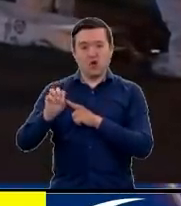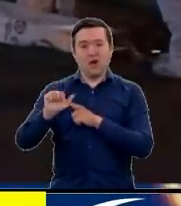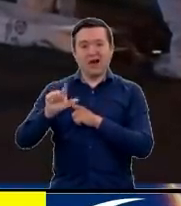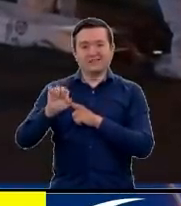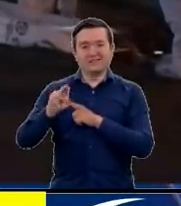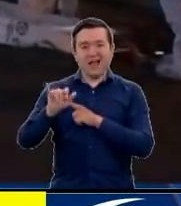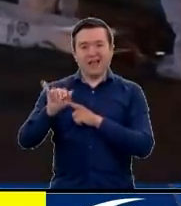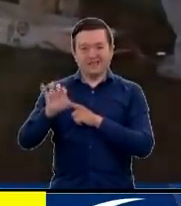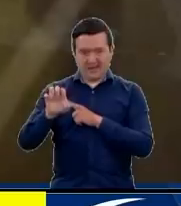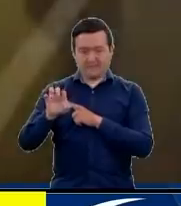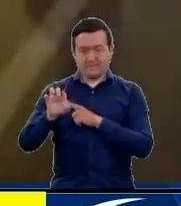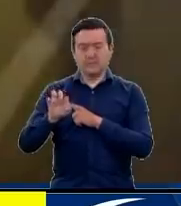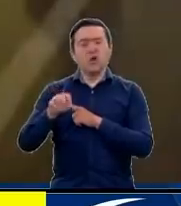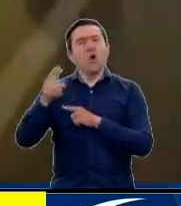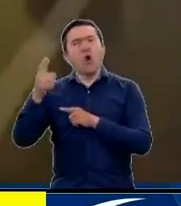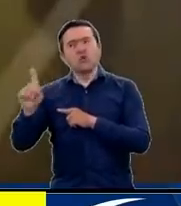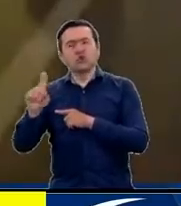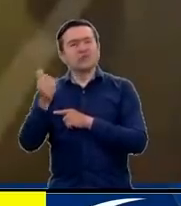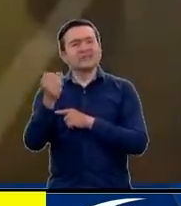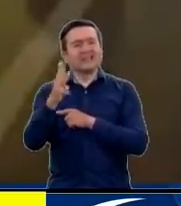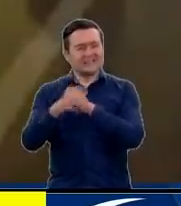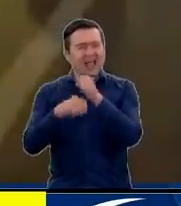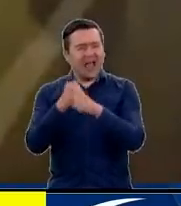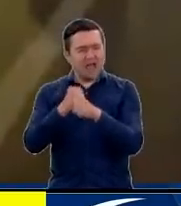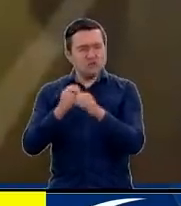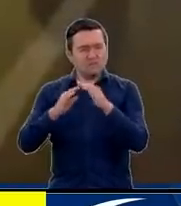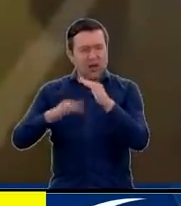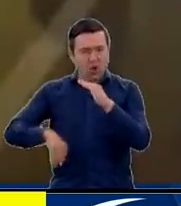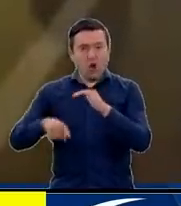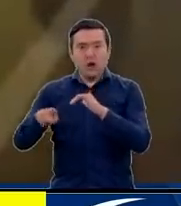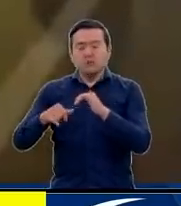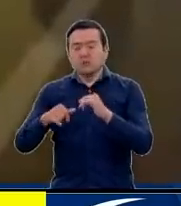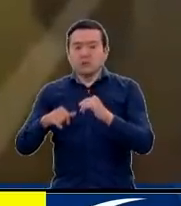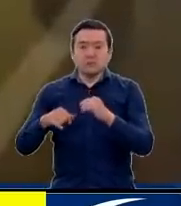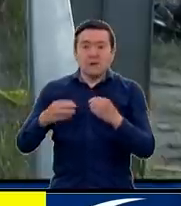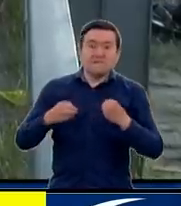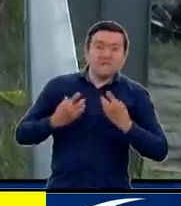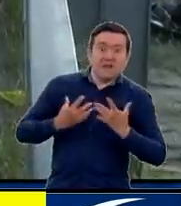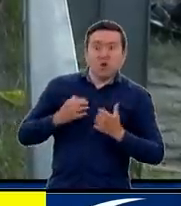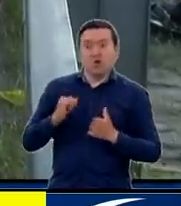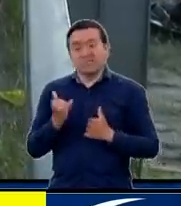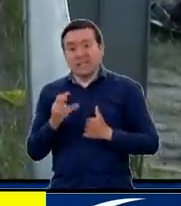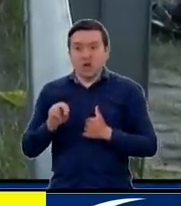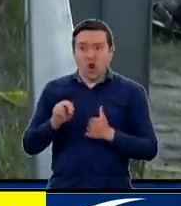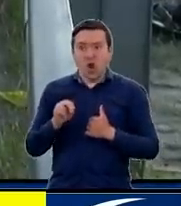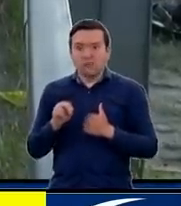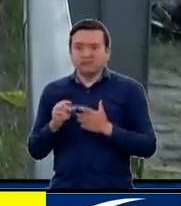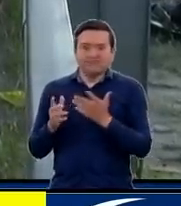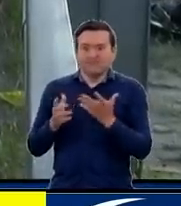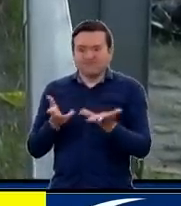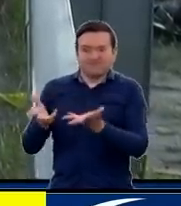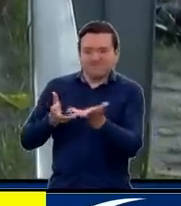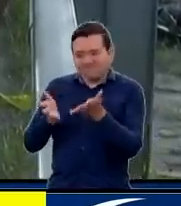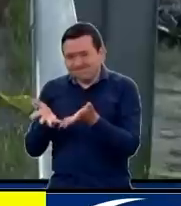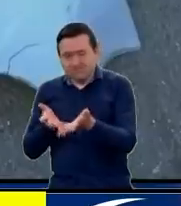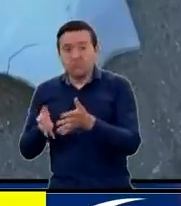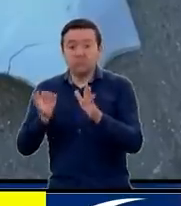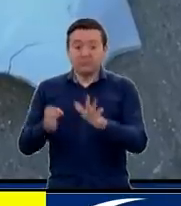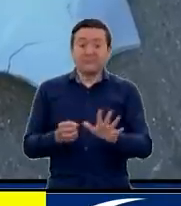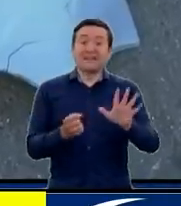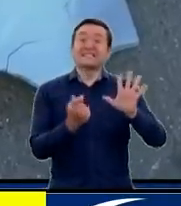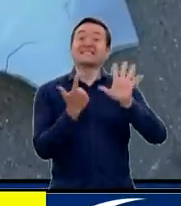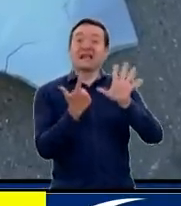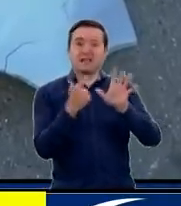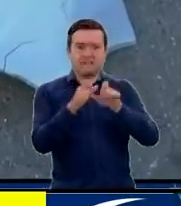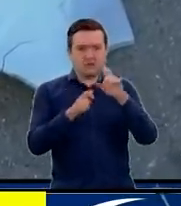menor de edad de 13 años que se encuentra debatiéndose entre la vida y la muerte. En total, son 7 personas las que fueron arrolladas por